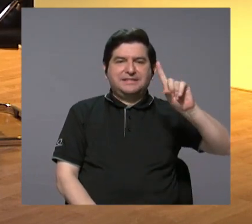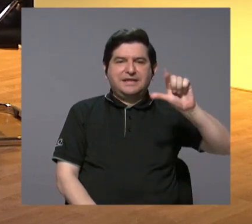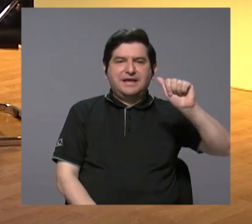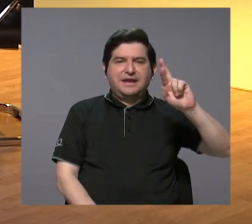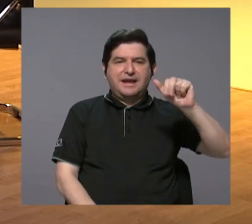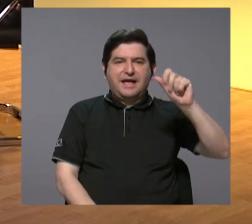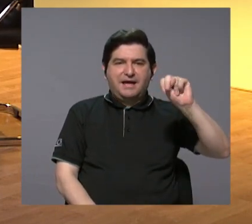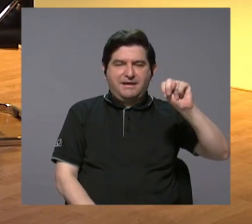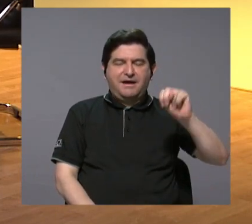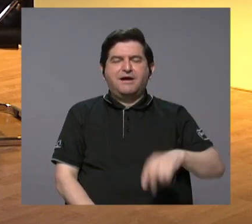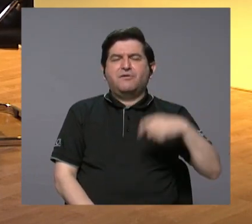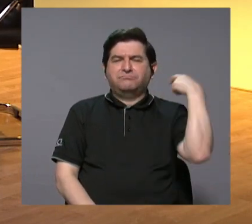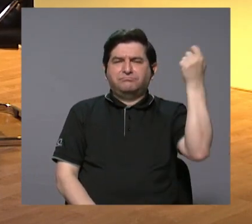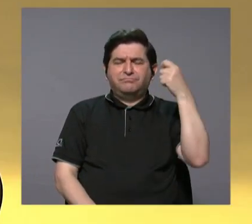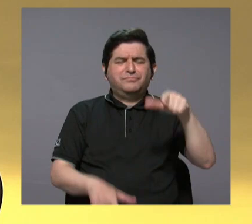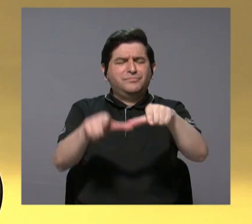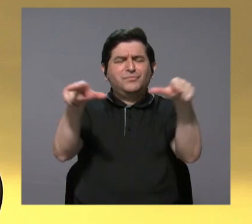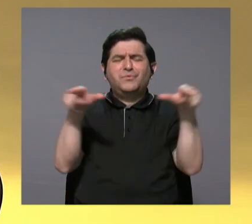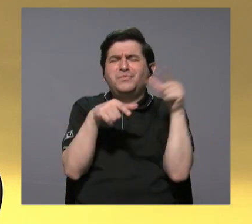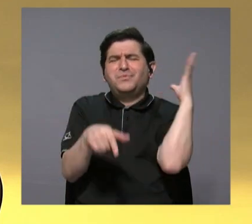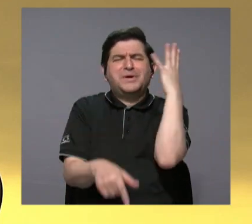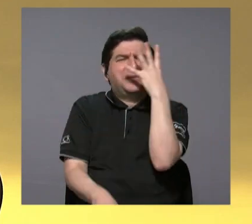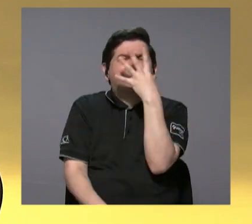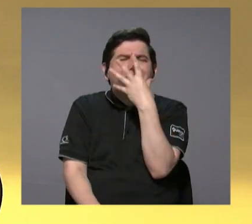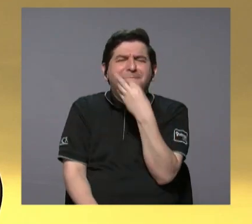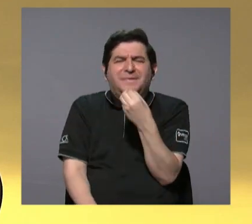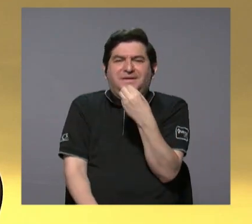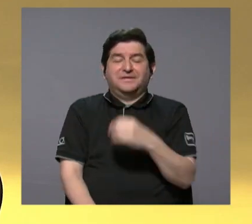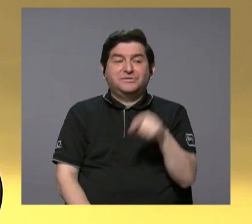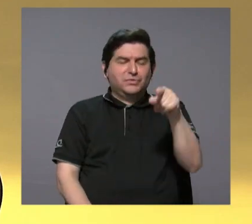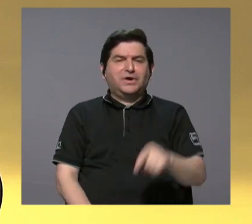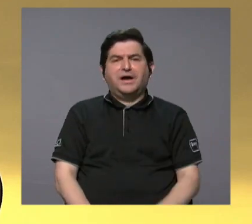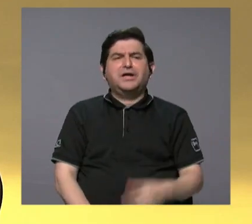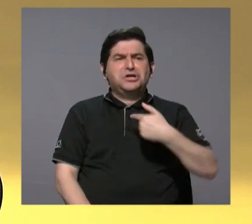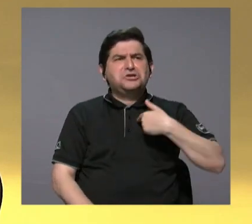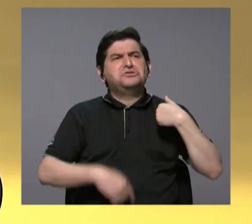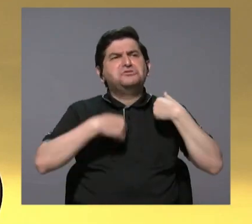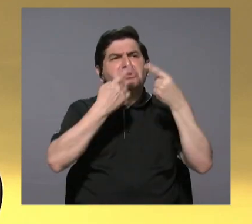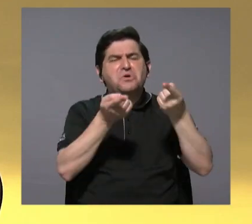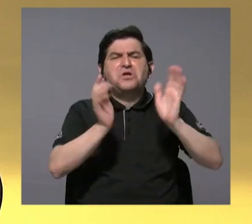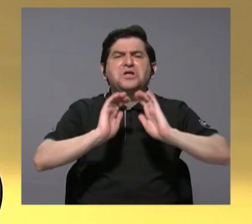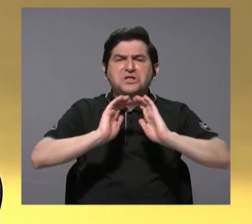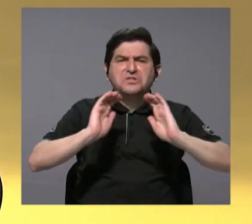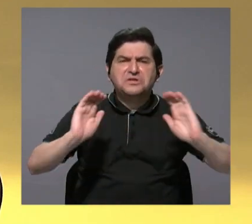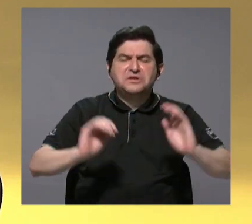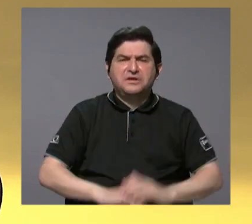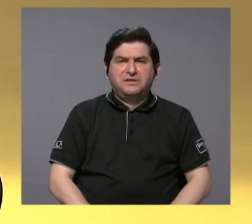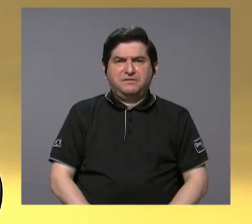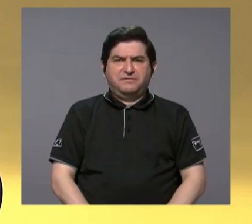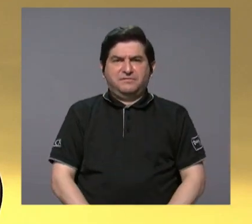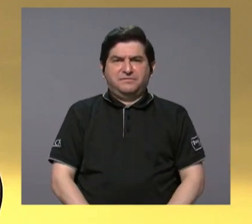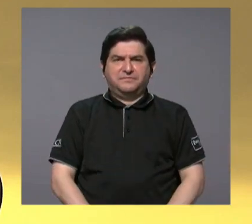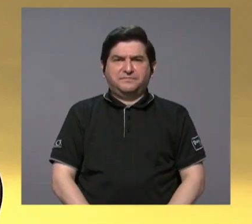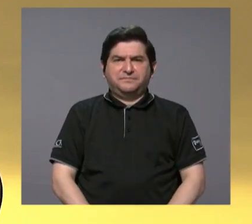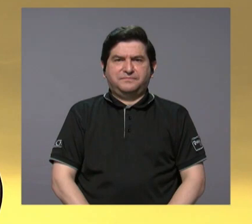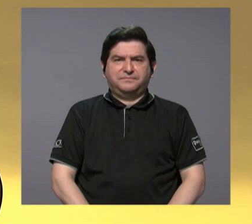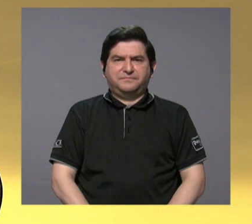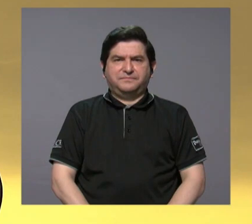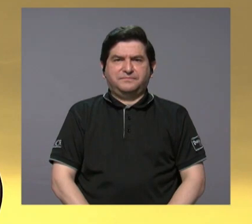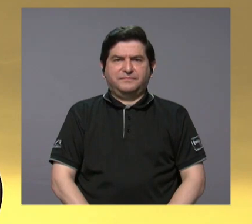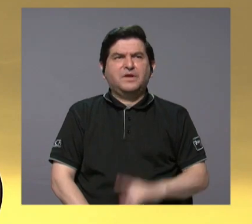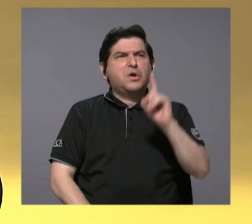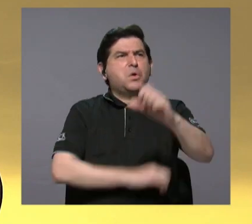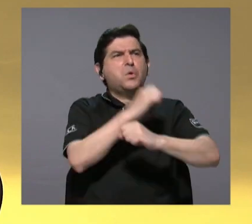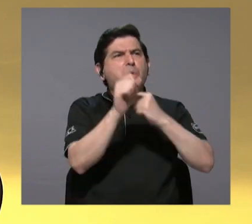es un lugar precioso. Yo había ido de niño y hace un